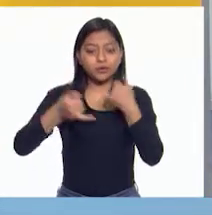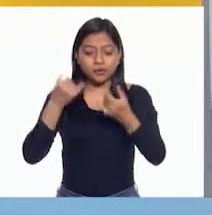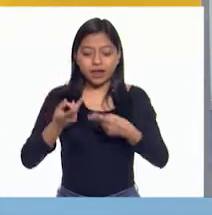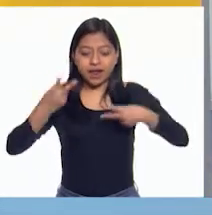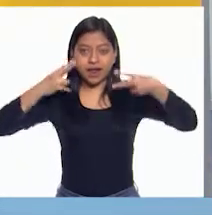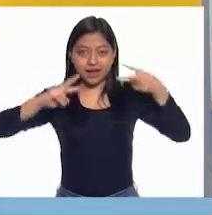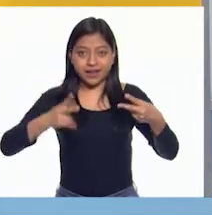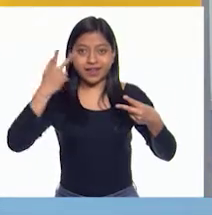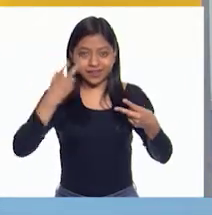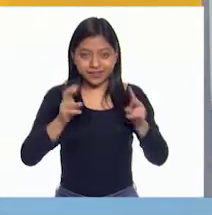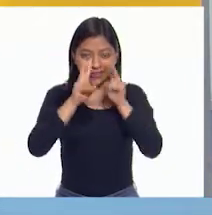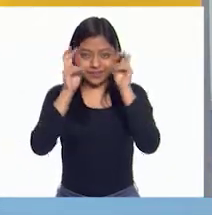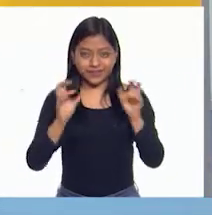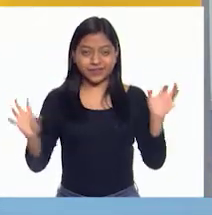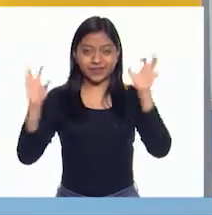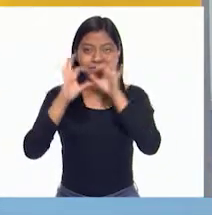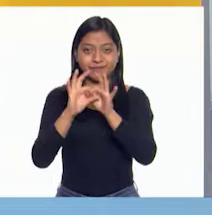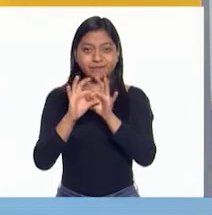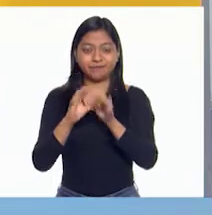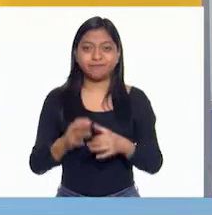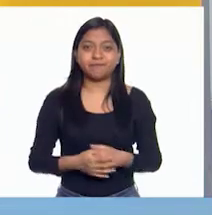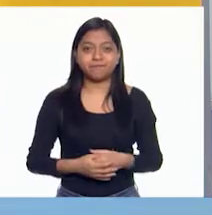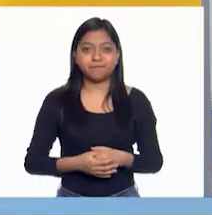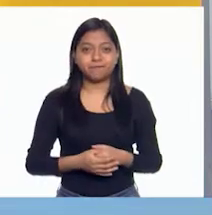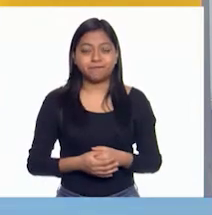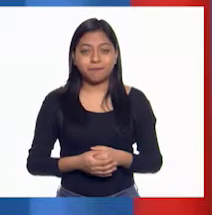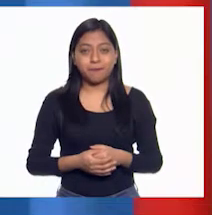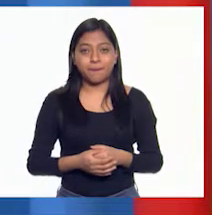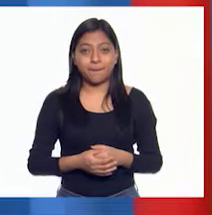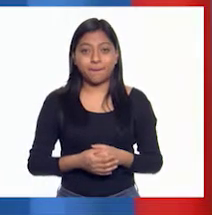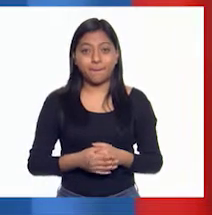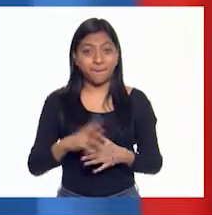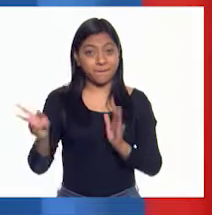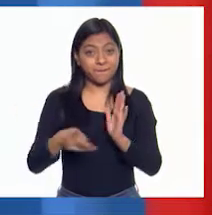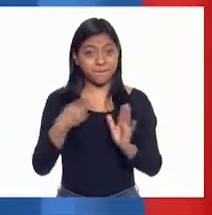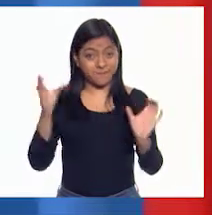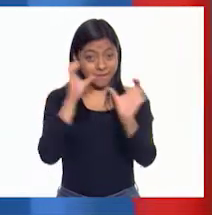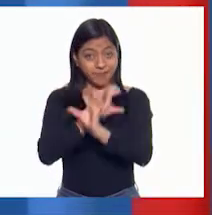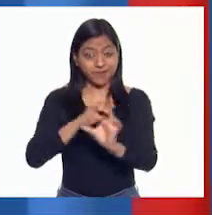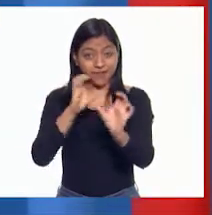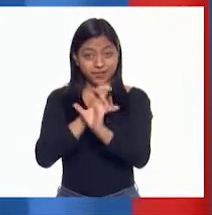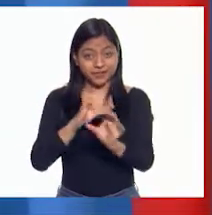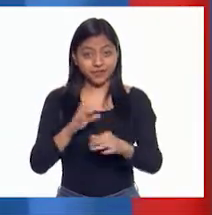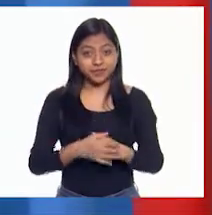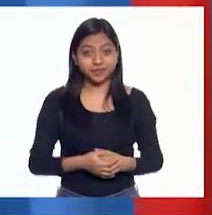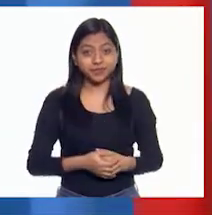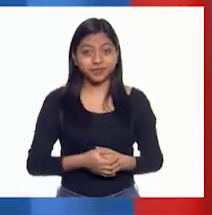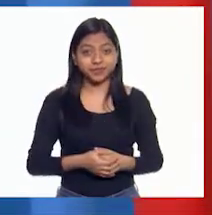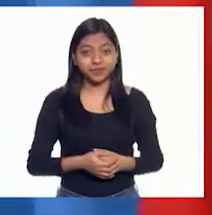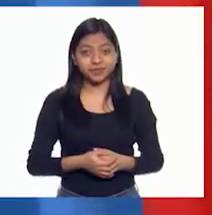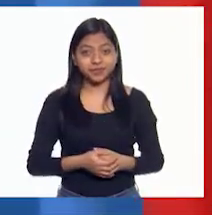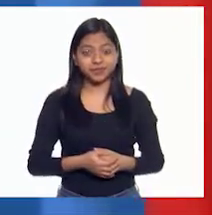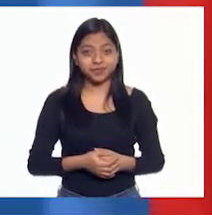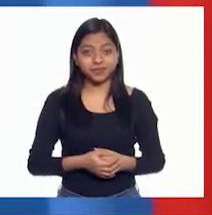opuestos hablando de estas dos épocas. Pues, ¿qué tal si volvemos a cantar? Yo digo que sí.